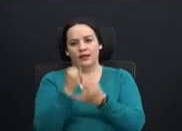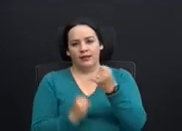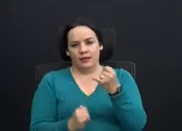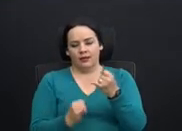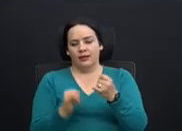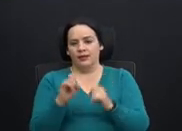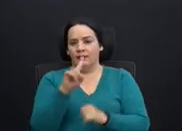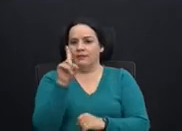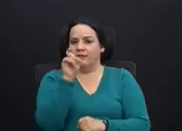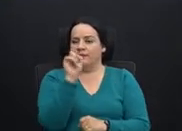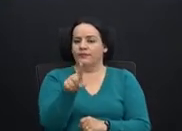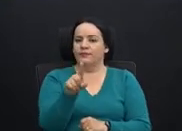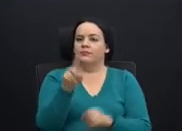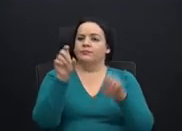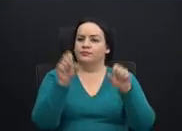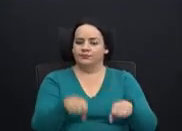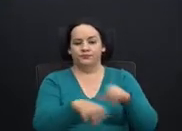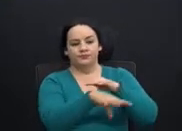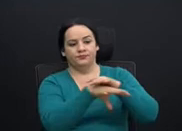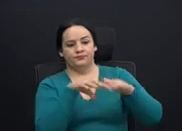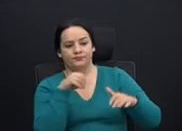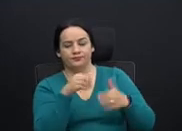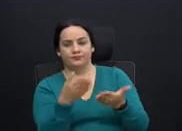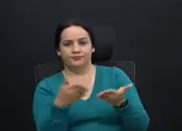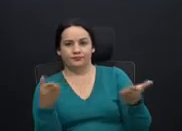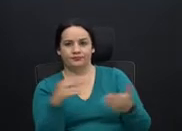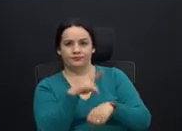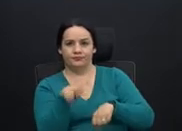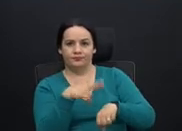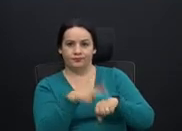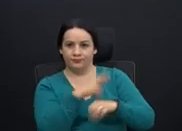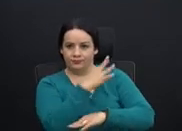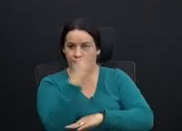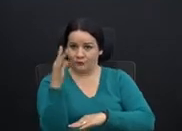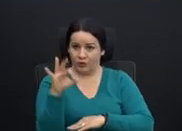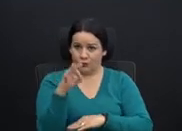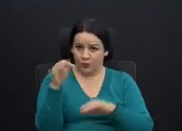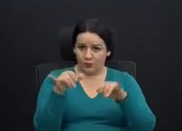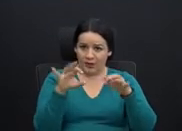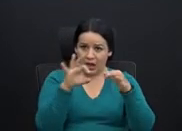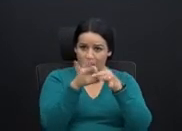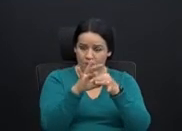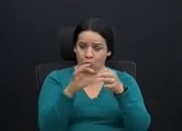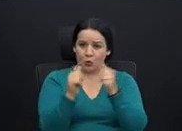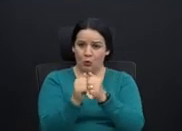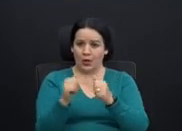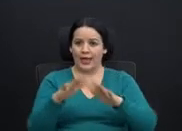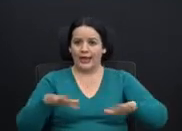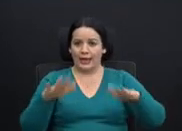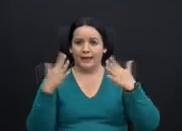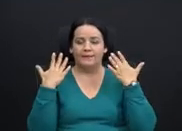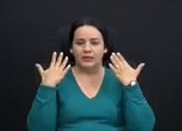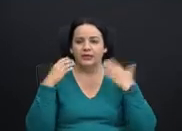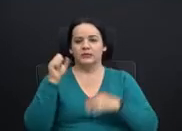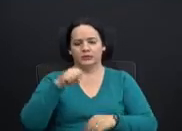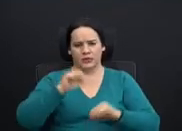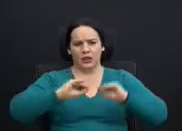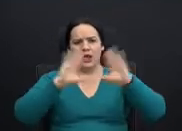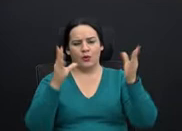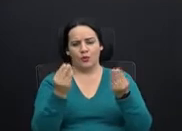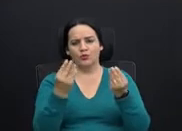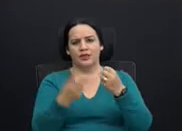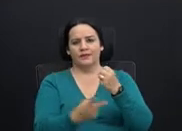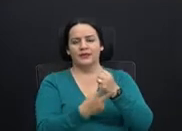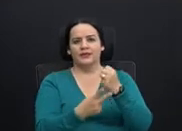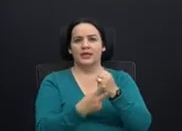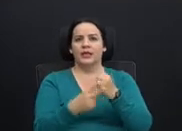¿Se pueden extraer recursos naturales de una manera sostenible con el ambiente? Sí, claro, muchas veces. Don